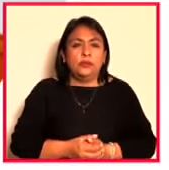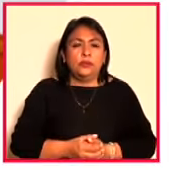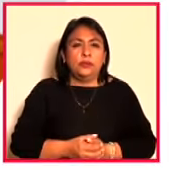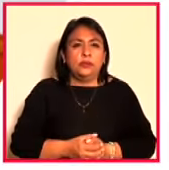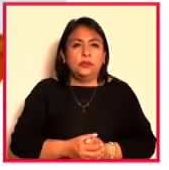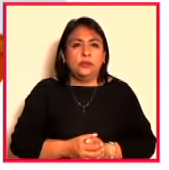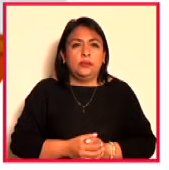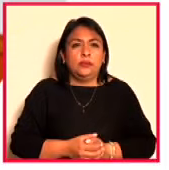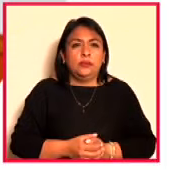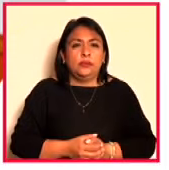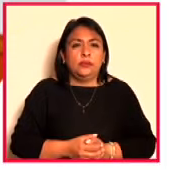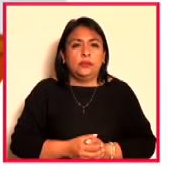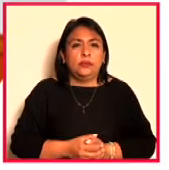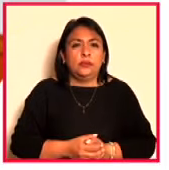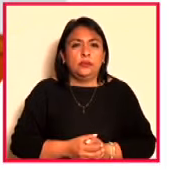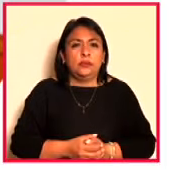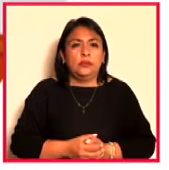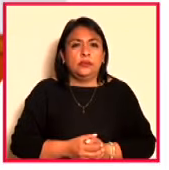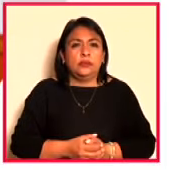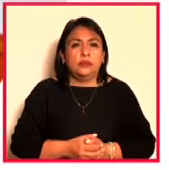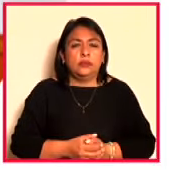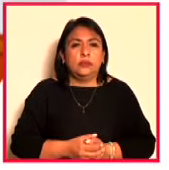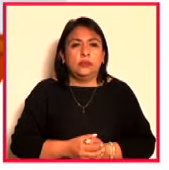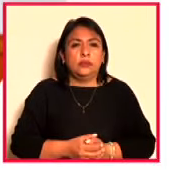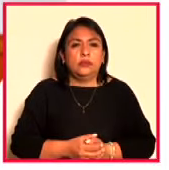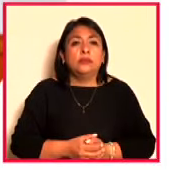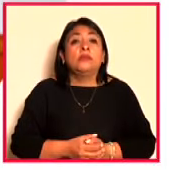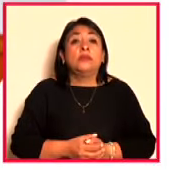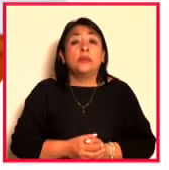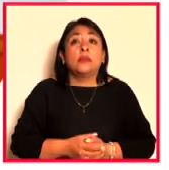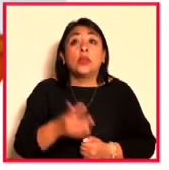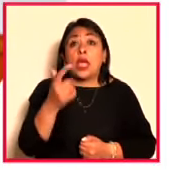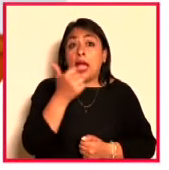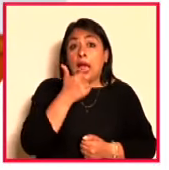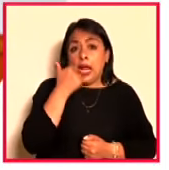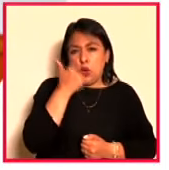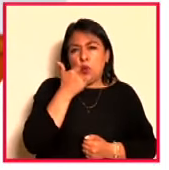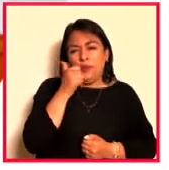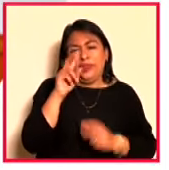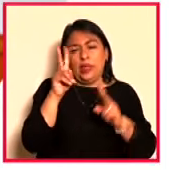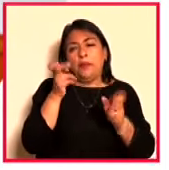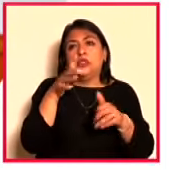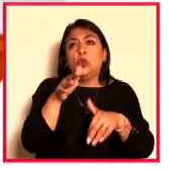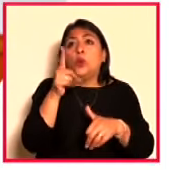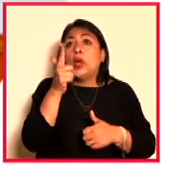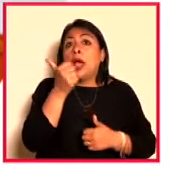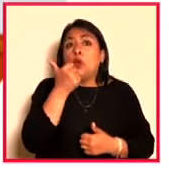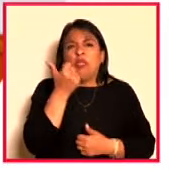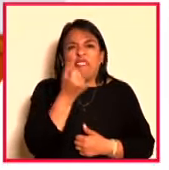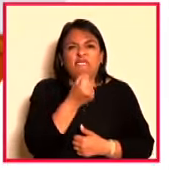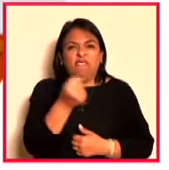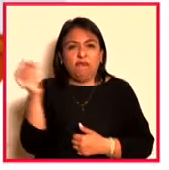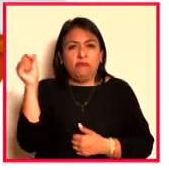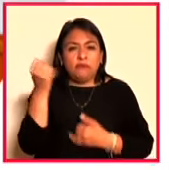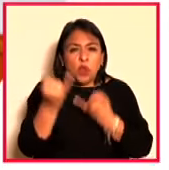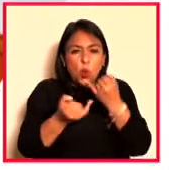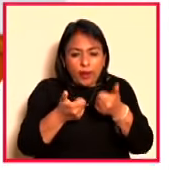¡Pero algo tengo! Un estudiante, se trata de un estudiante experto en un videojuego de zombis